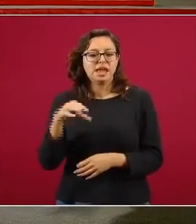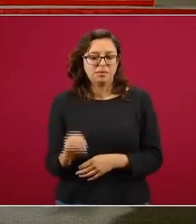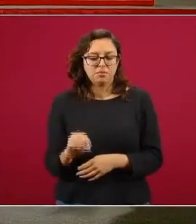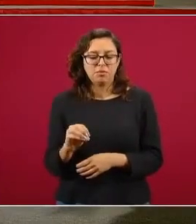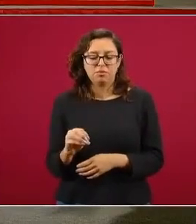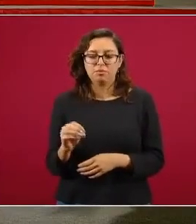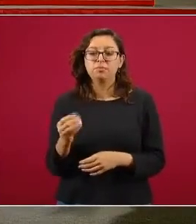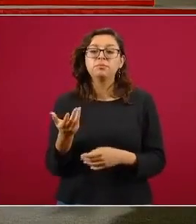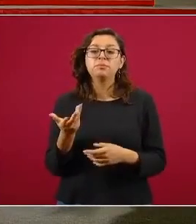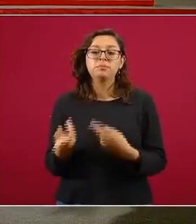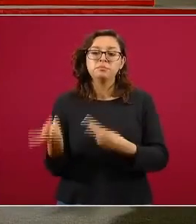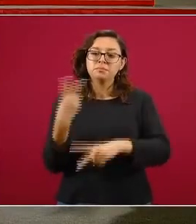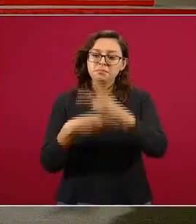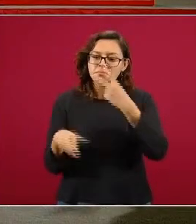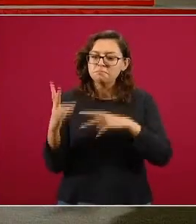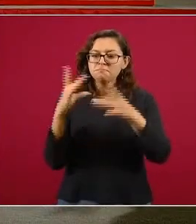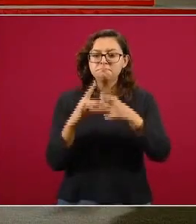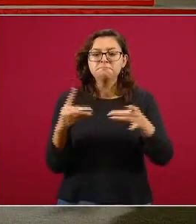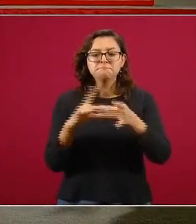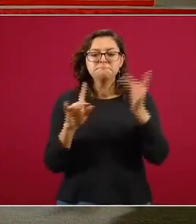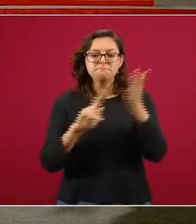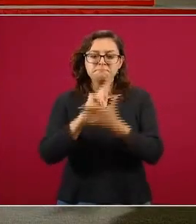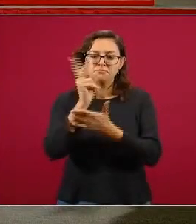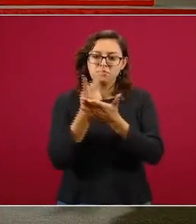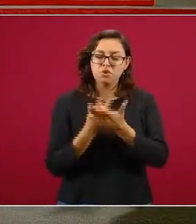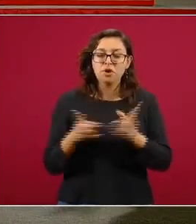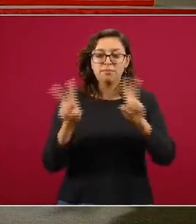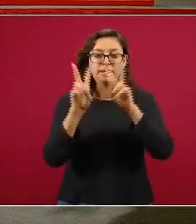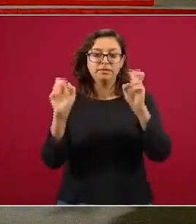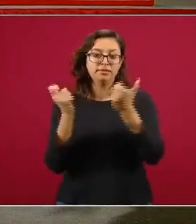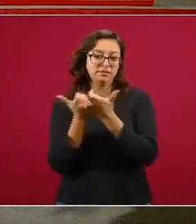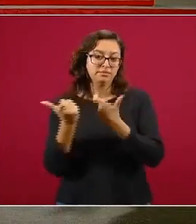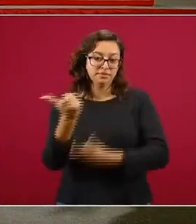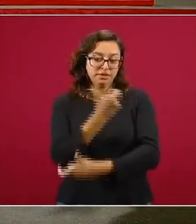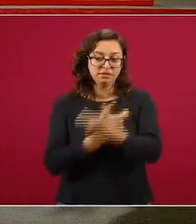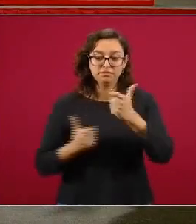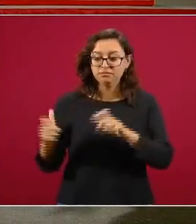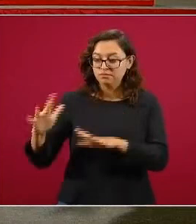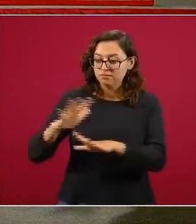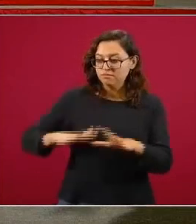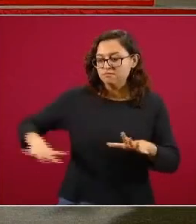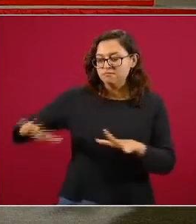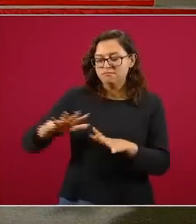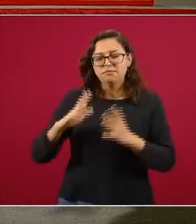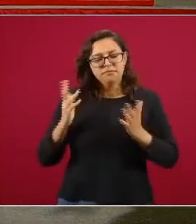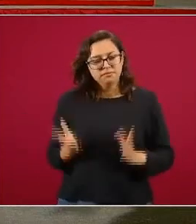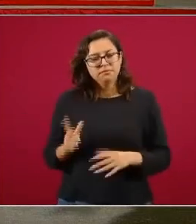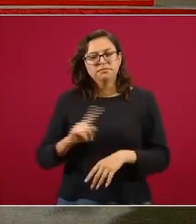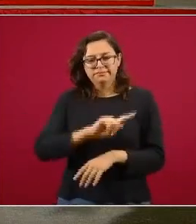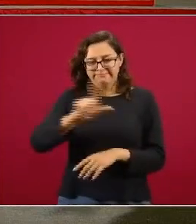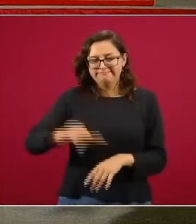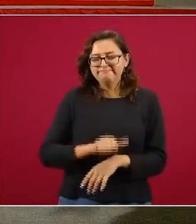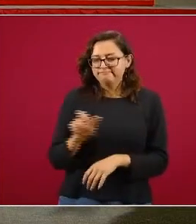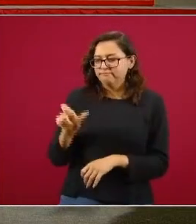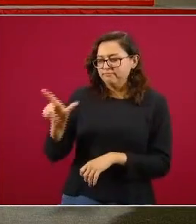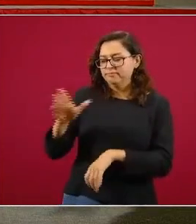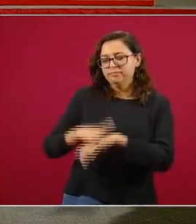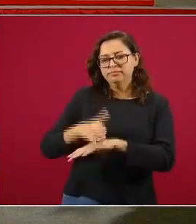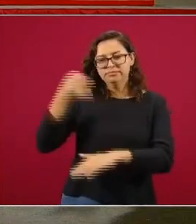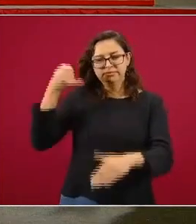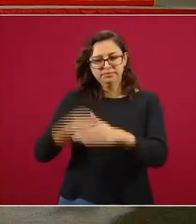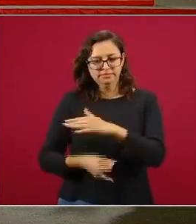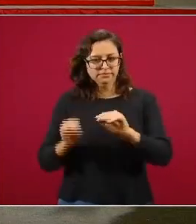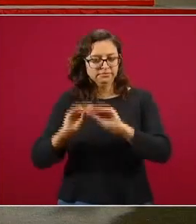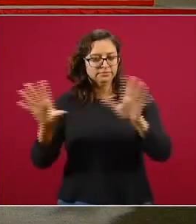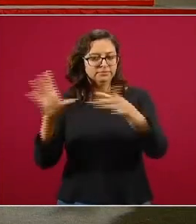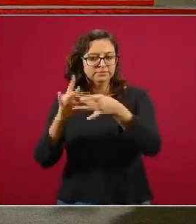va a hablar de programas que tienen que ver con las economías sociales. No adelanto nada porque él nos lo va a explicar con claridad y